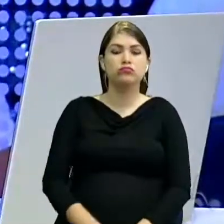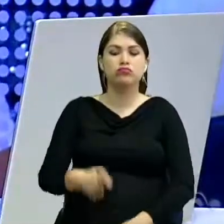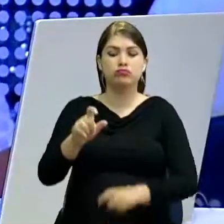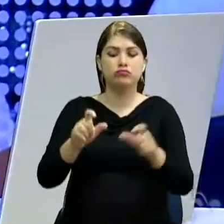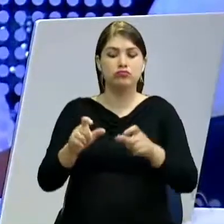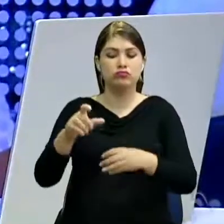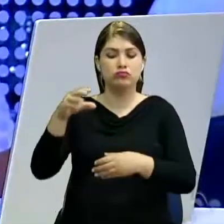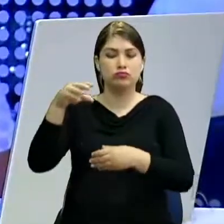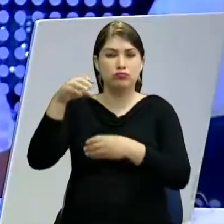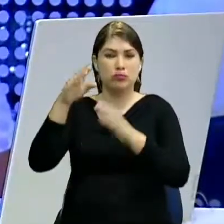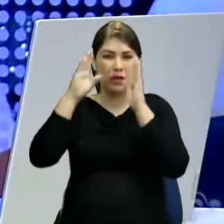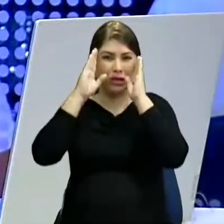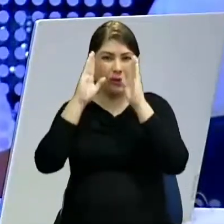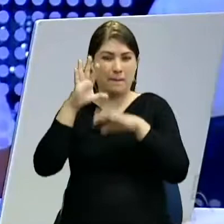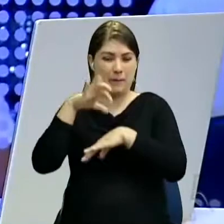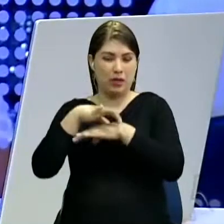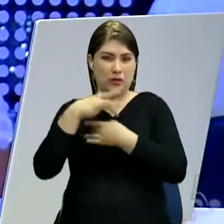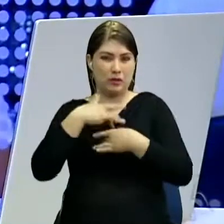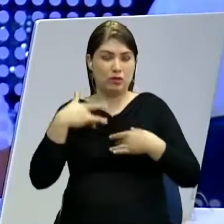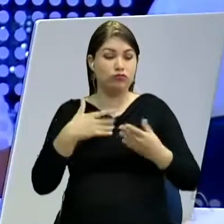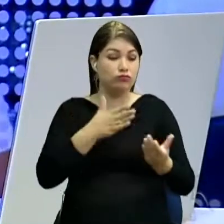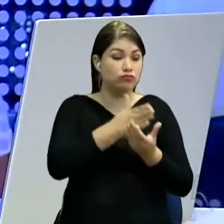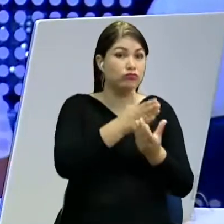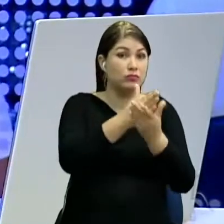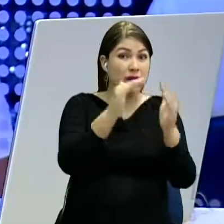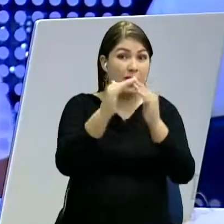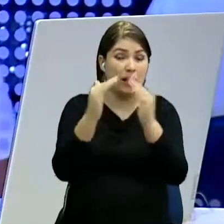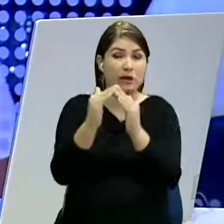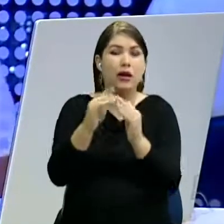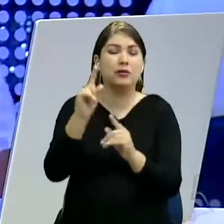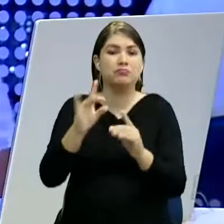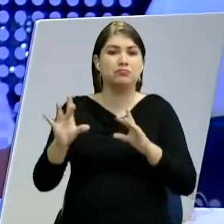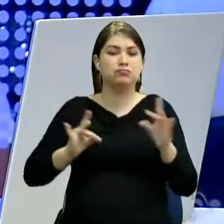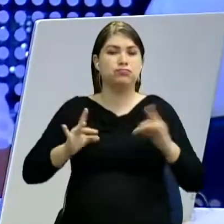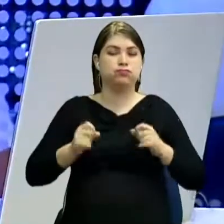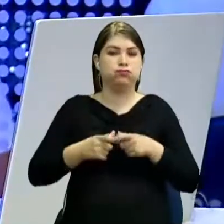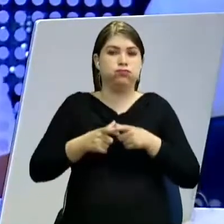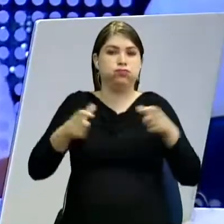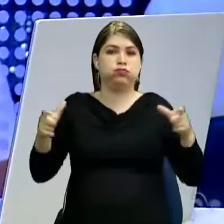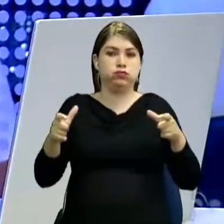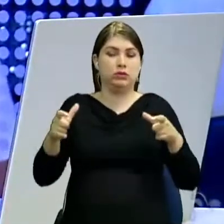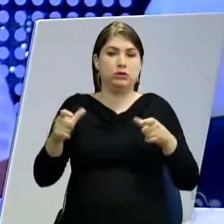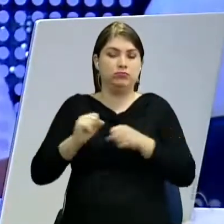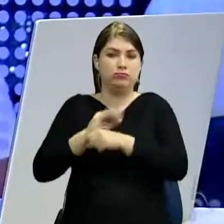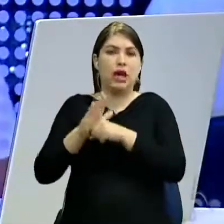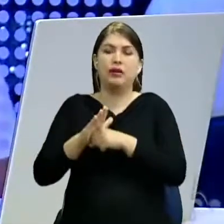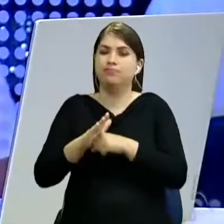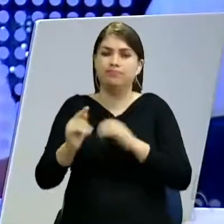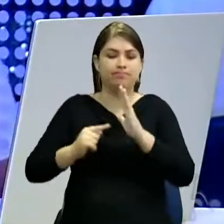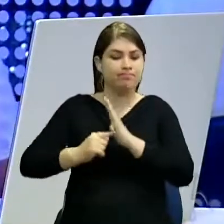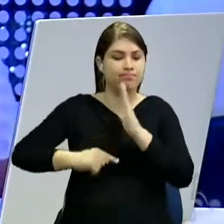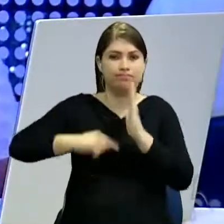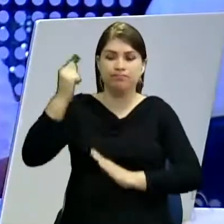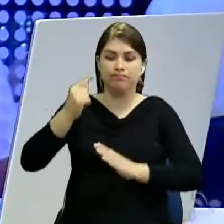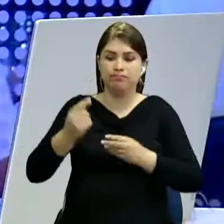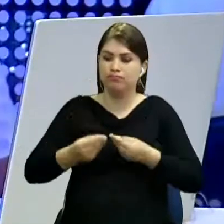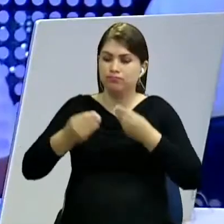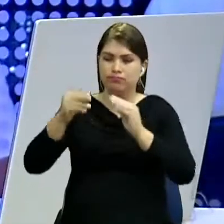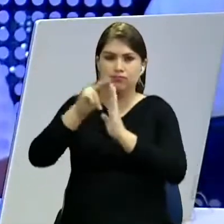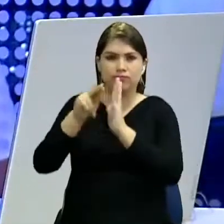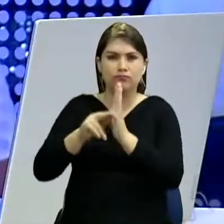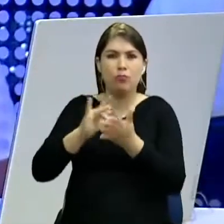casa a casa a pacientes positivos de COVID-19. De inmediato se activaron todos los protocolos para la entrega